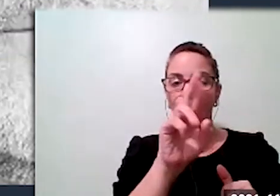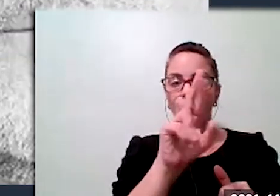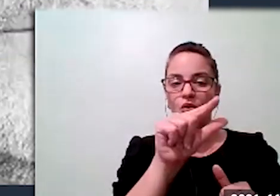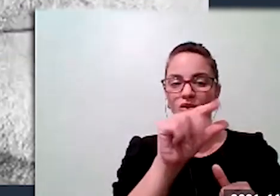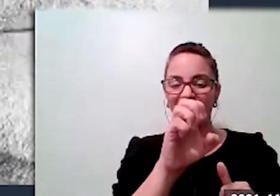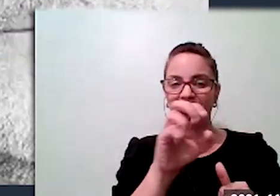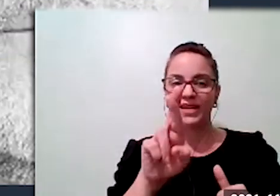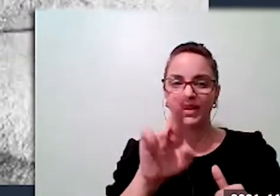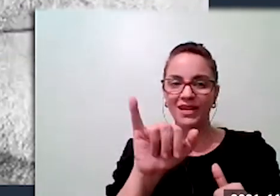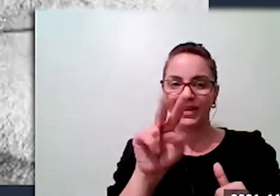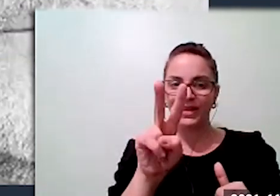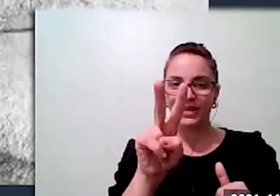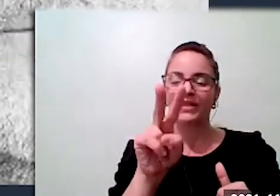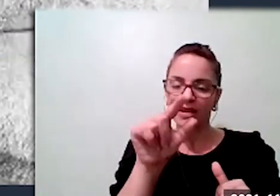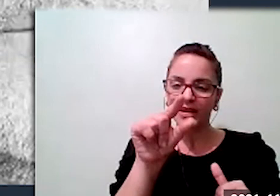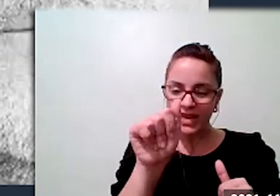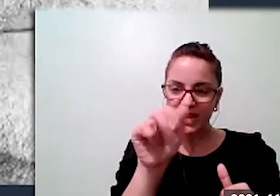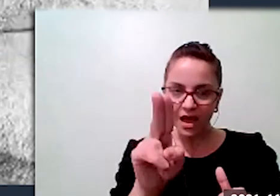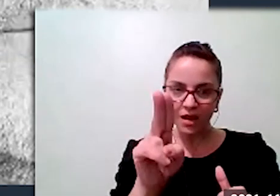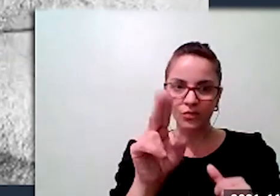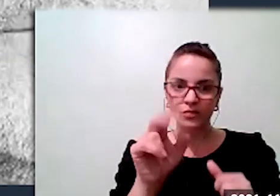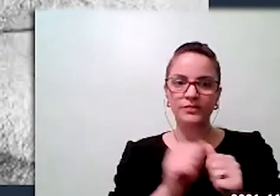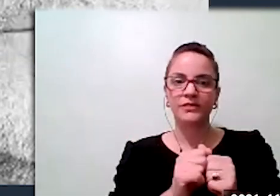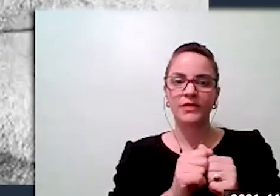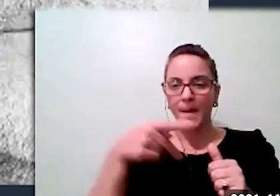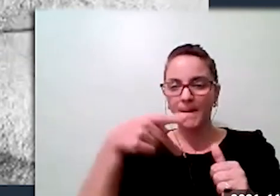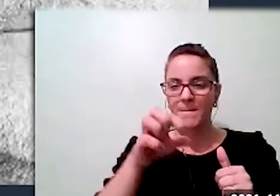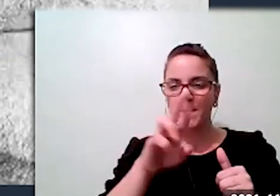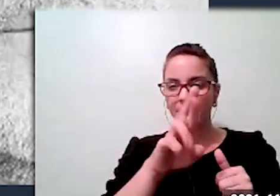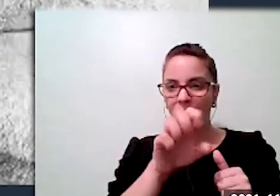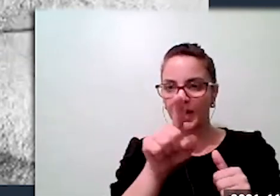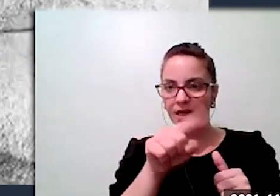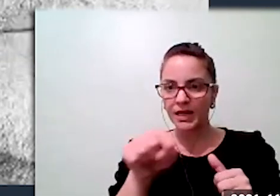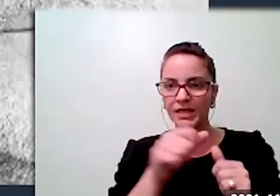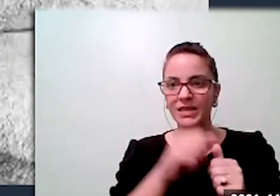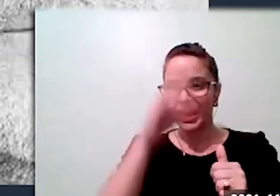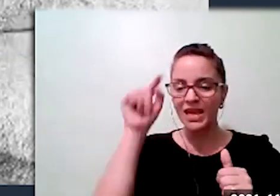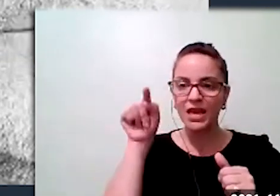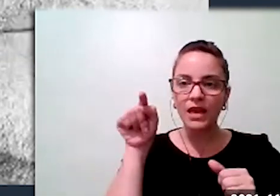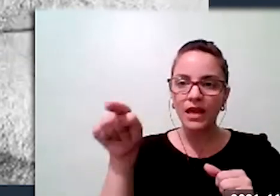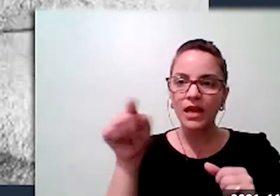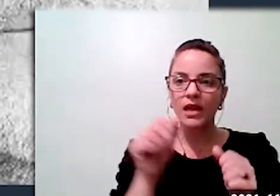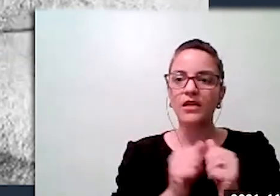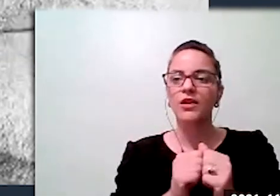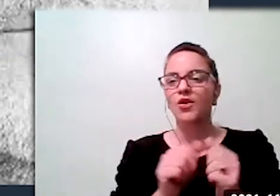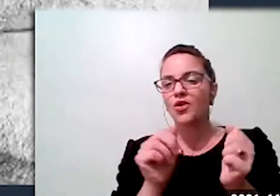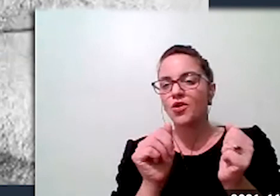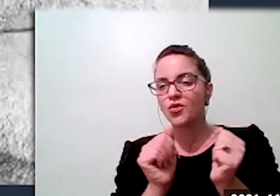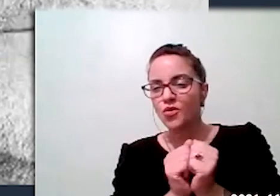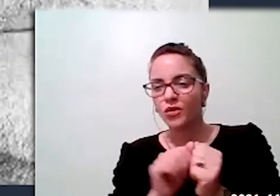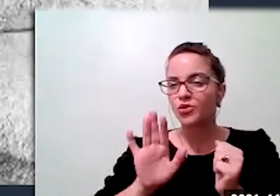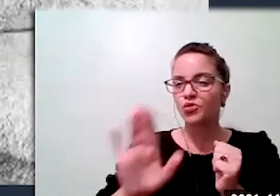José, segunda de América, un microcosmo de la conquista temprana, con sus terrores,